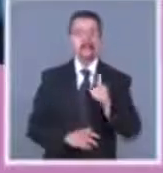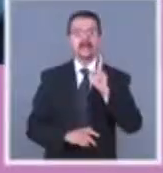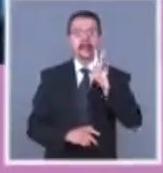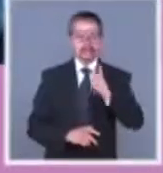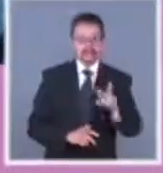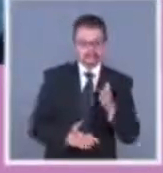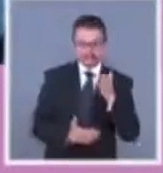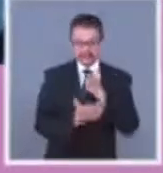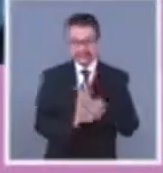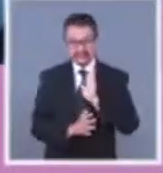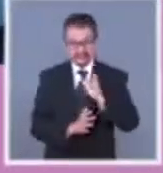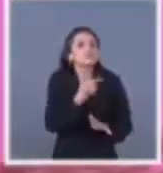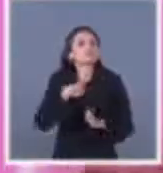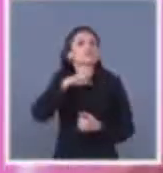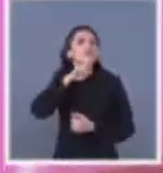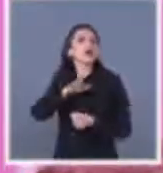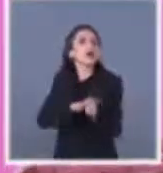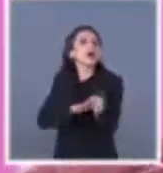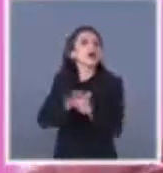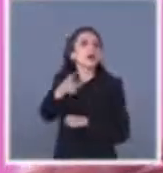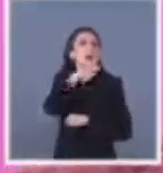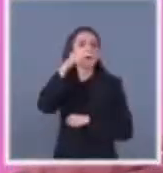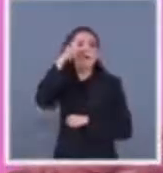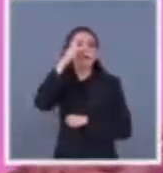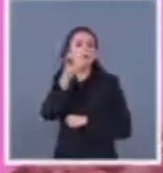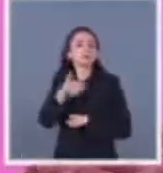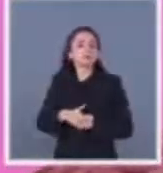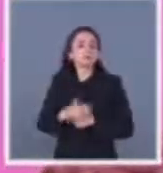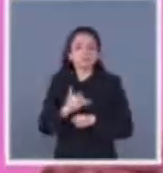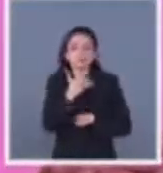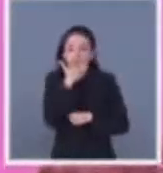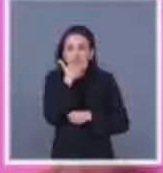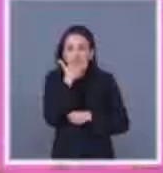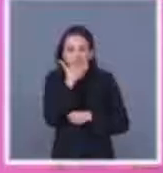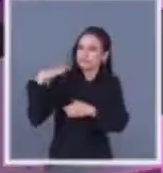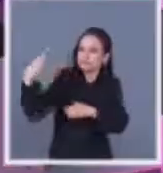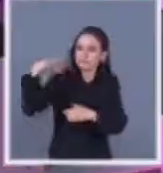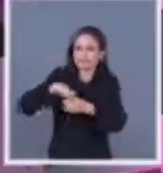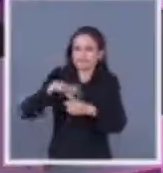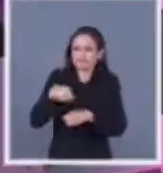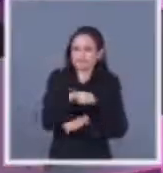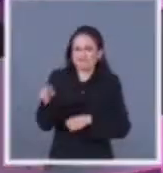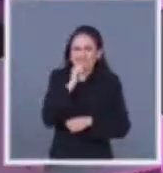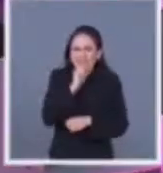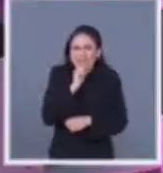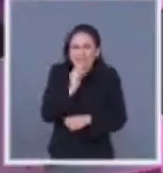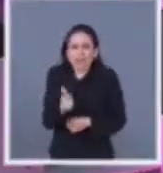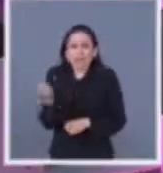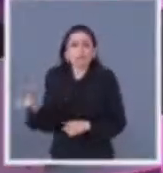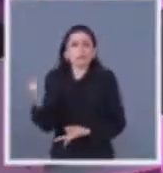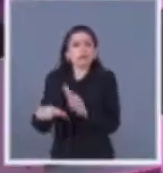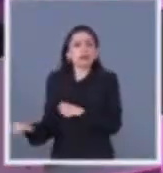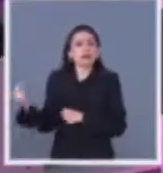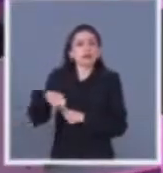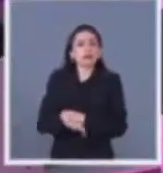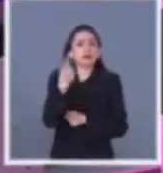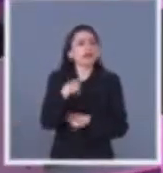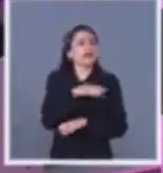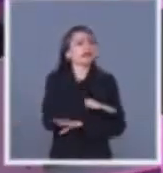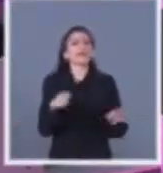en serio, no de un ratito. No estaba enterado que la contienda nada más es de dos. No le voy a decir nada al candidato del